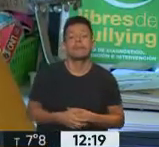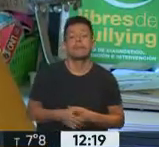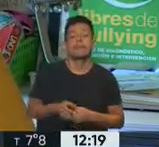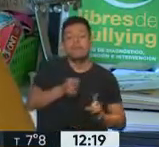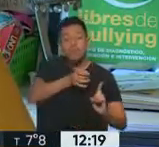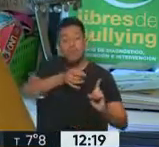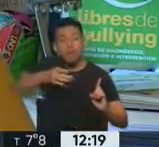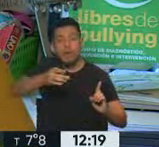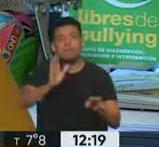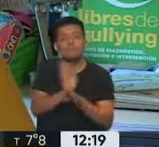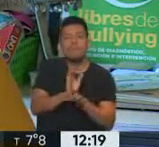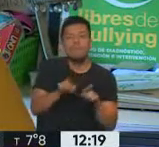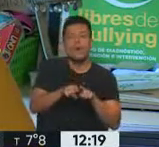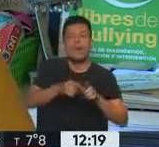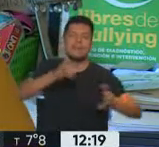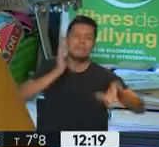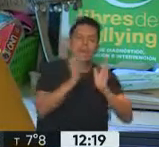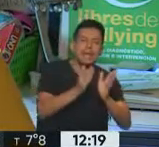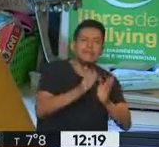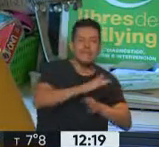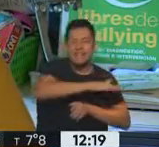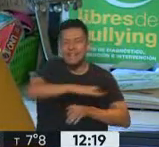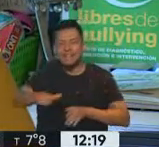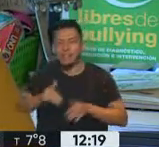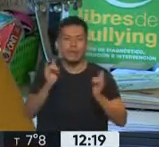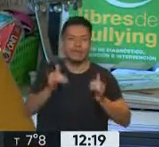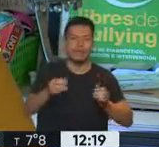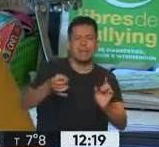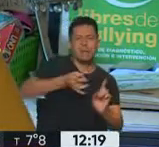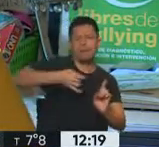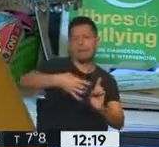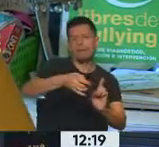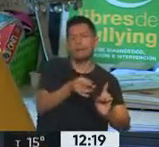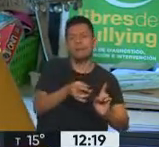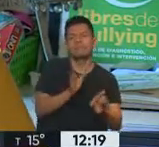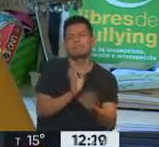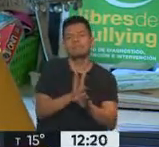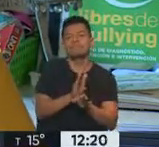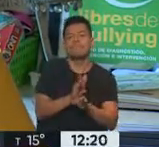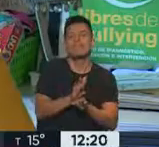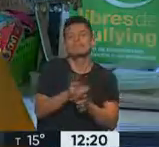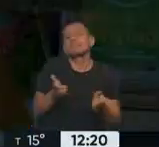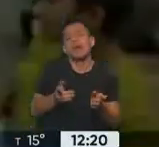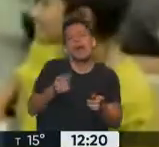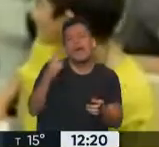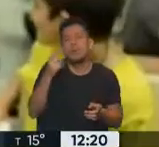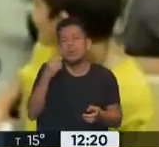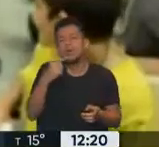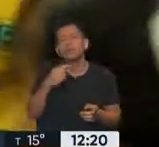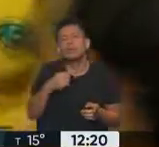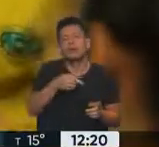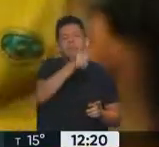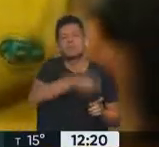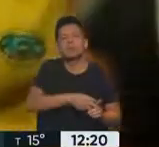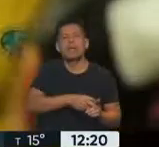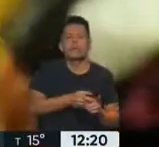de violencia que se puede dar entre niños, niñas o adolescentes, que busca consciente y deliberadamente humillar